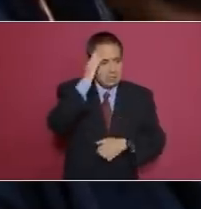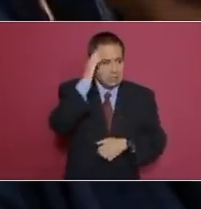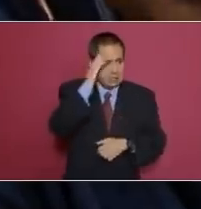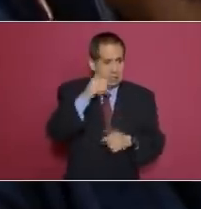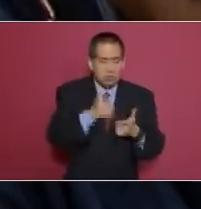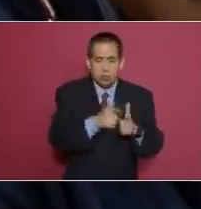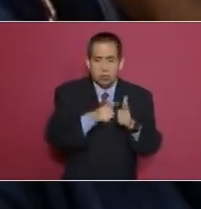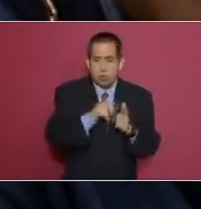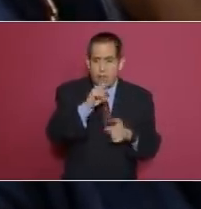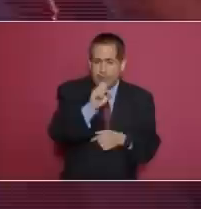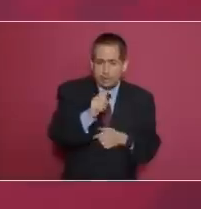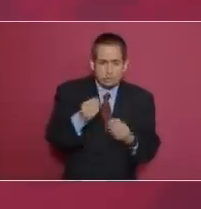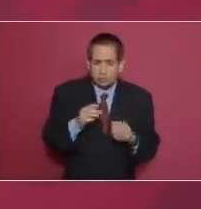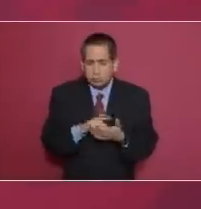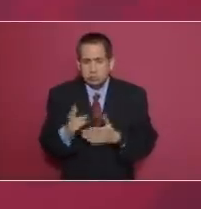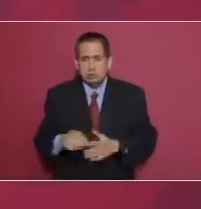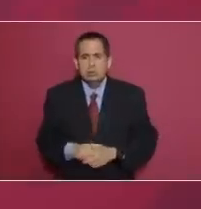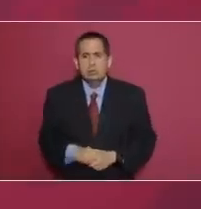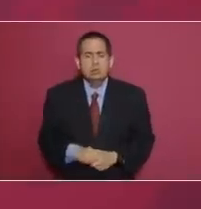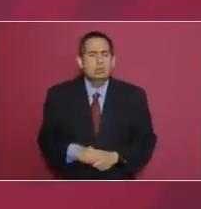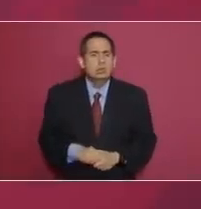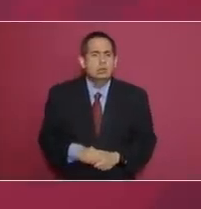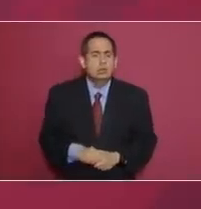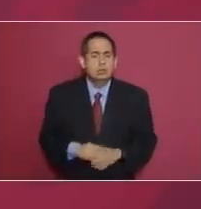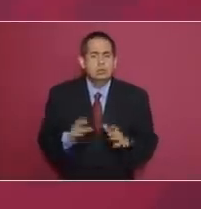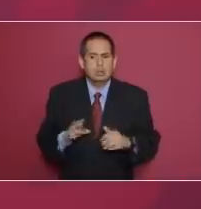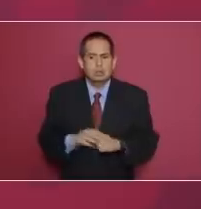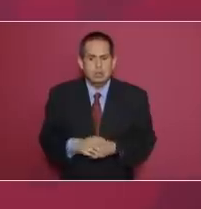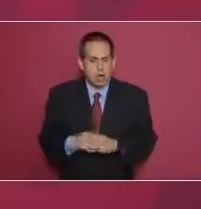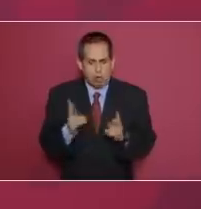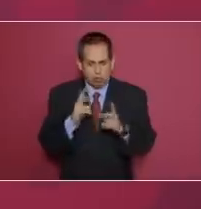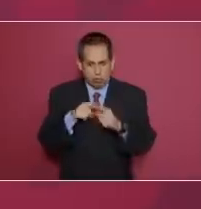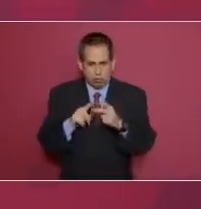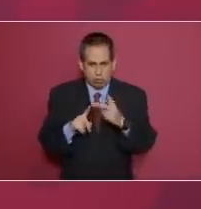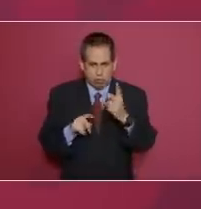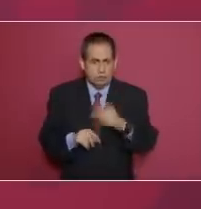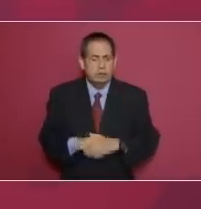Encuentro Social. Muchas gracias. Sí, ya en los dos casos.